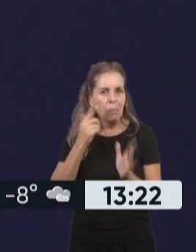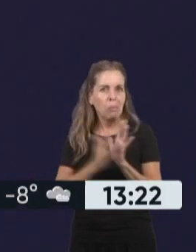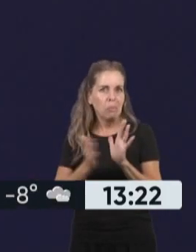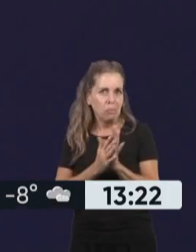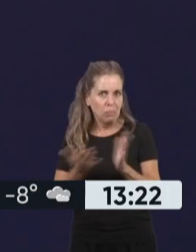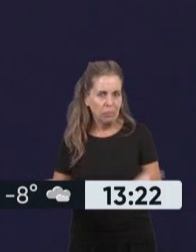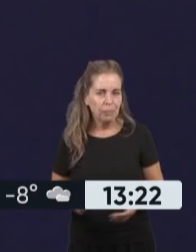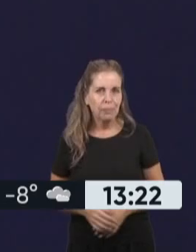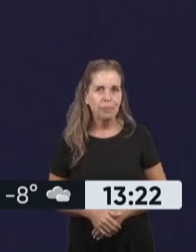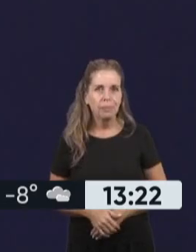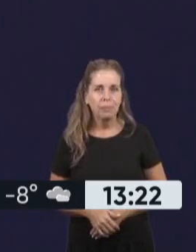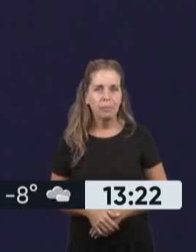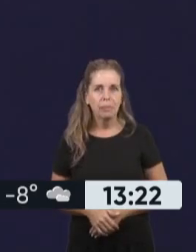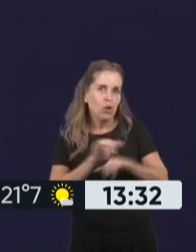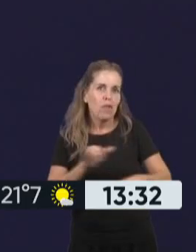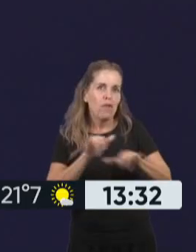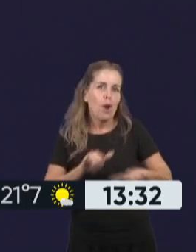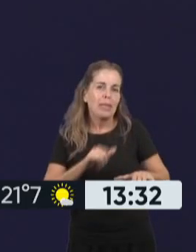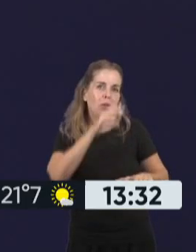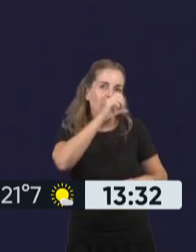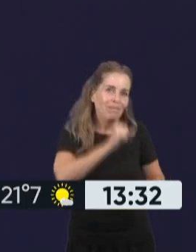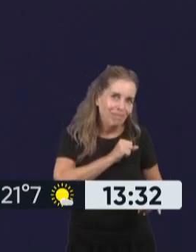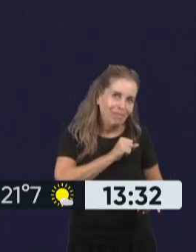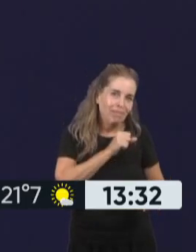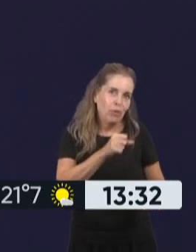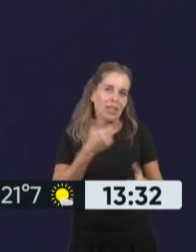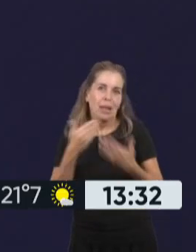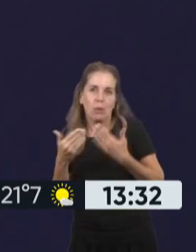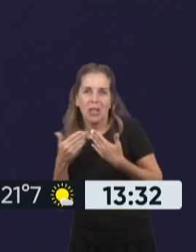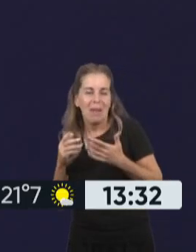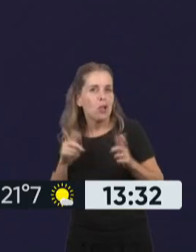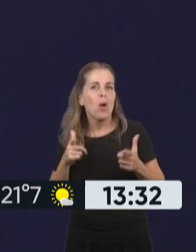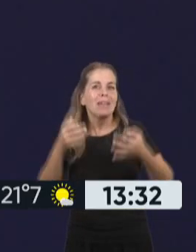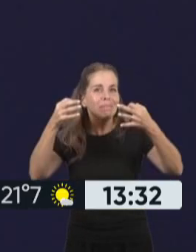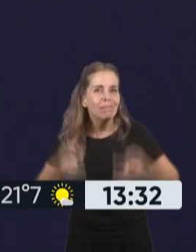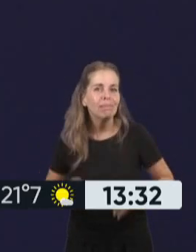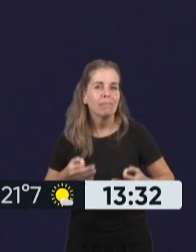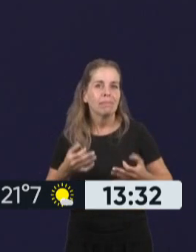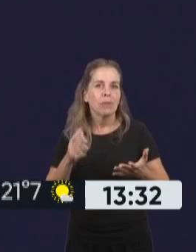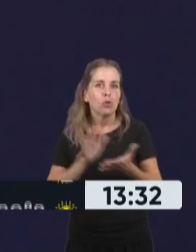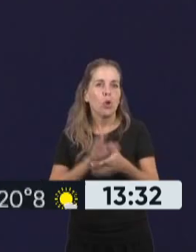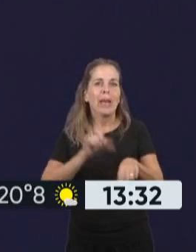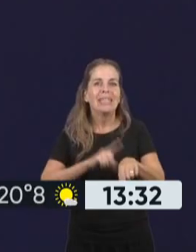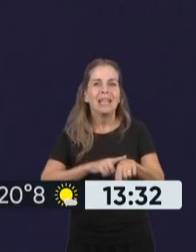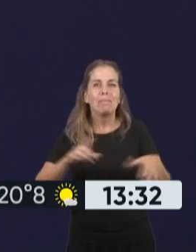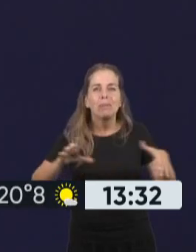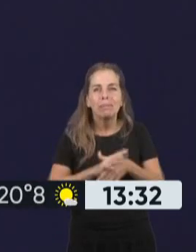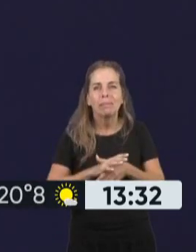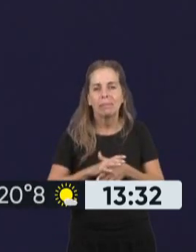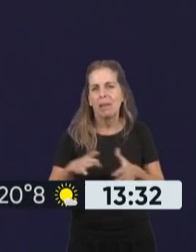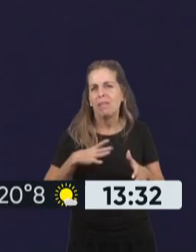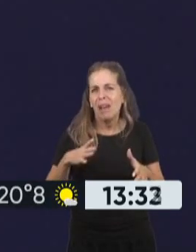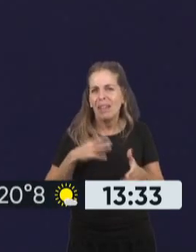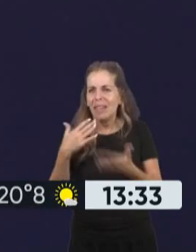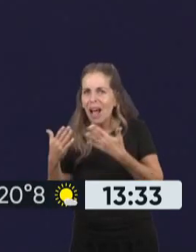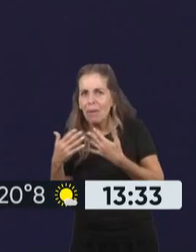hecho. Ese modelo hoy se está discutiendo, porque todavía no hay cuestiones que se puedan comentar porque faltan